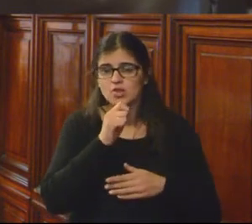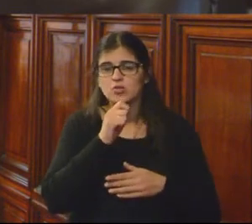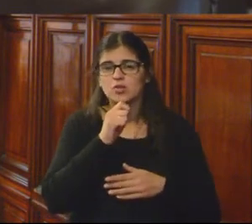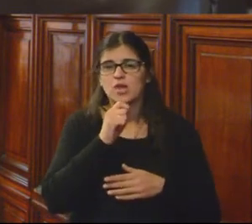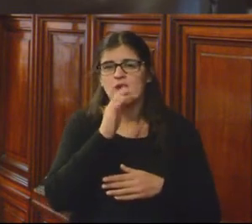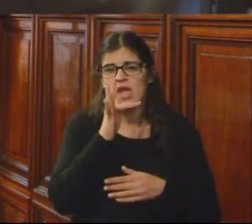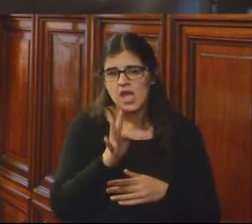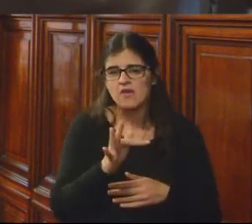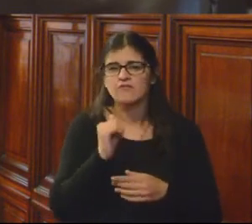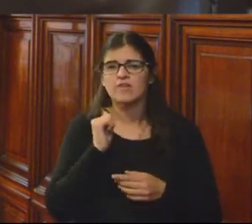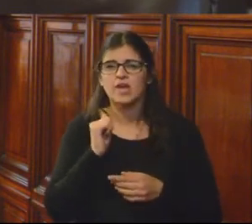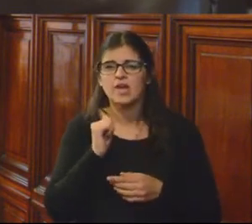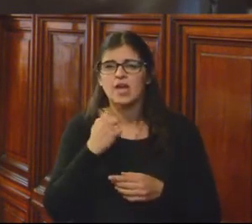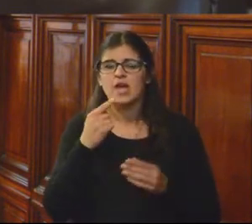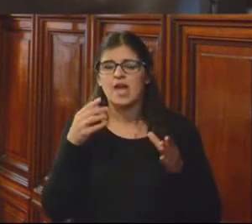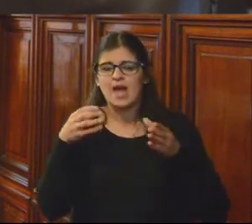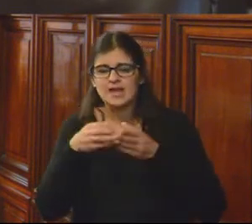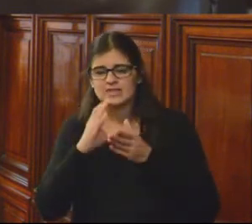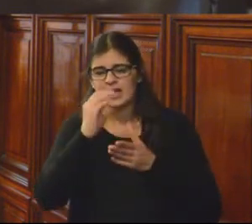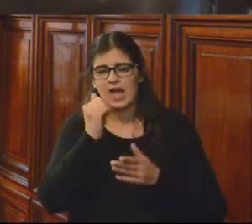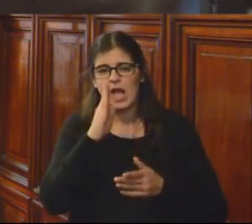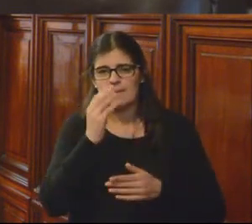EFE, Agencia Capa,